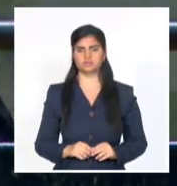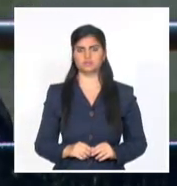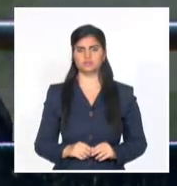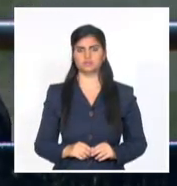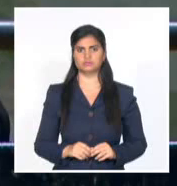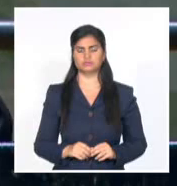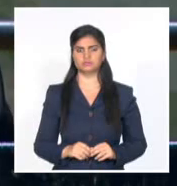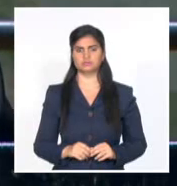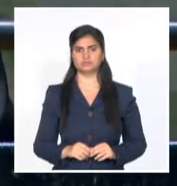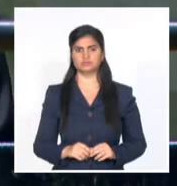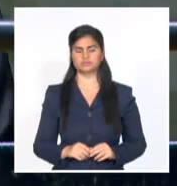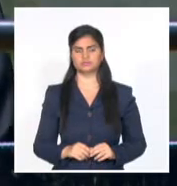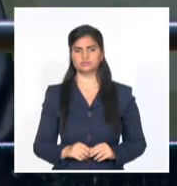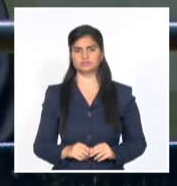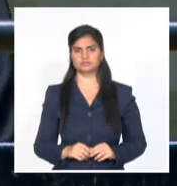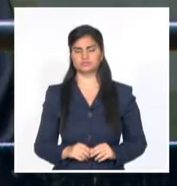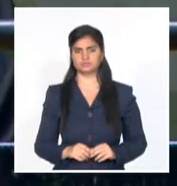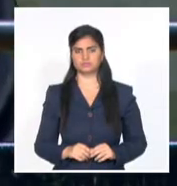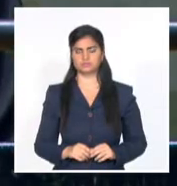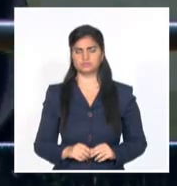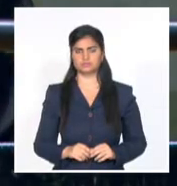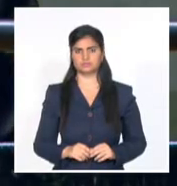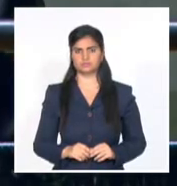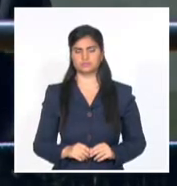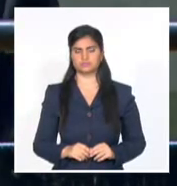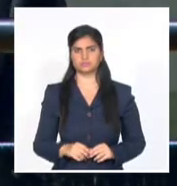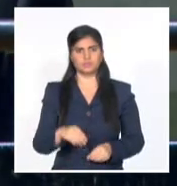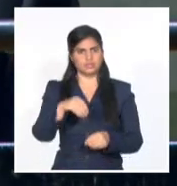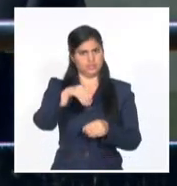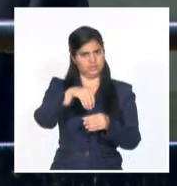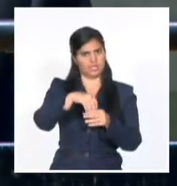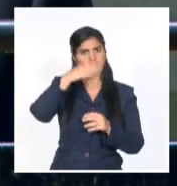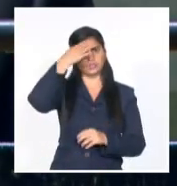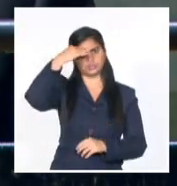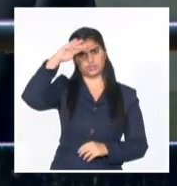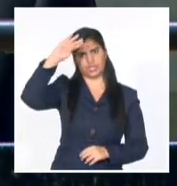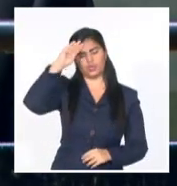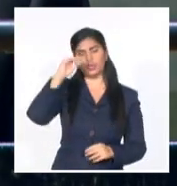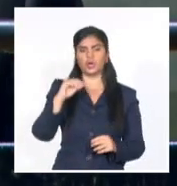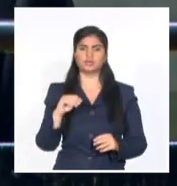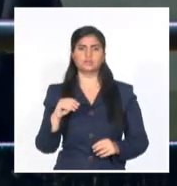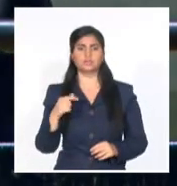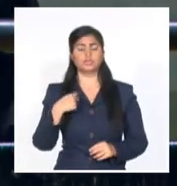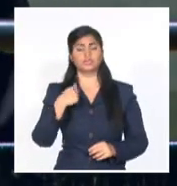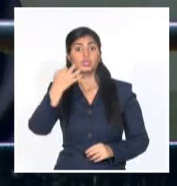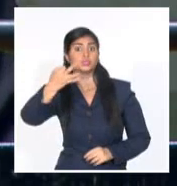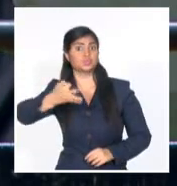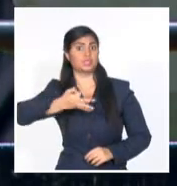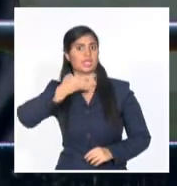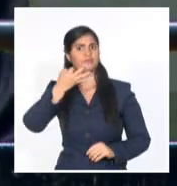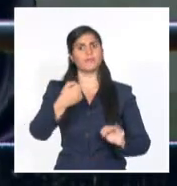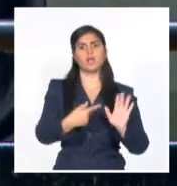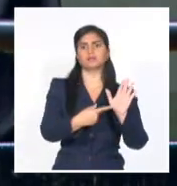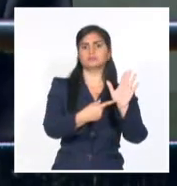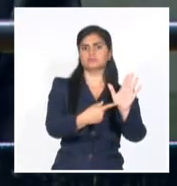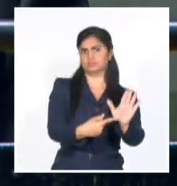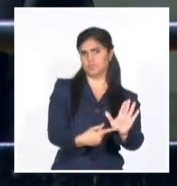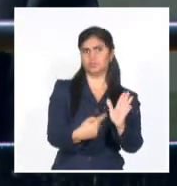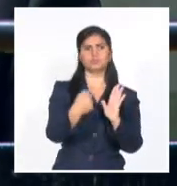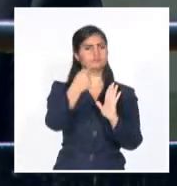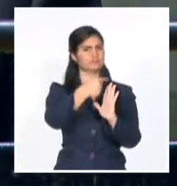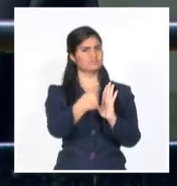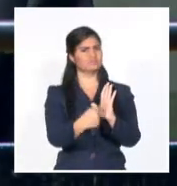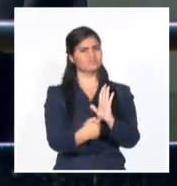Con el debido consentimiento familiar, compartiré con ustedes, con hondo